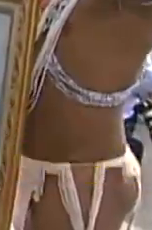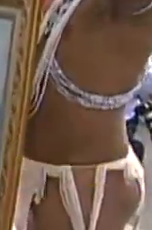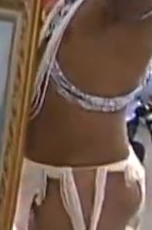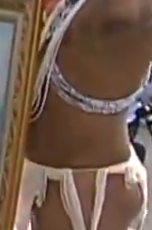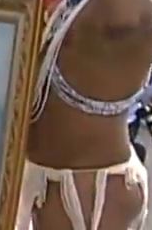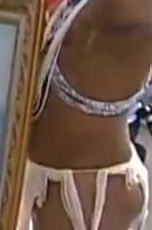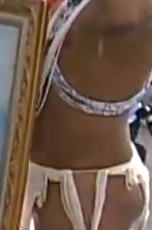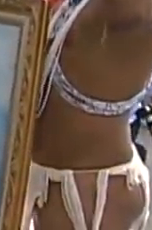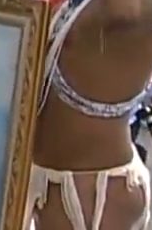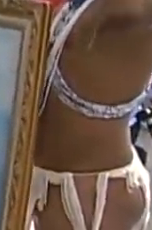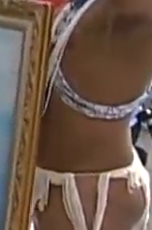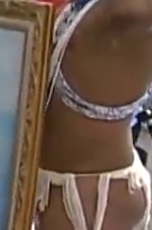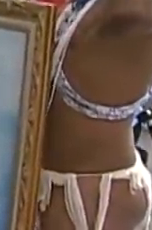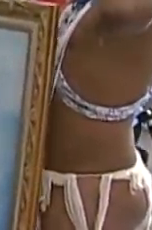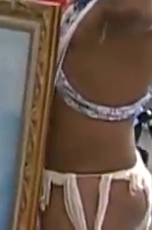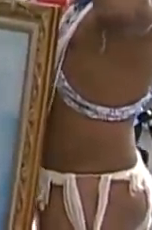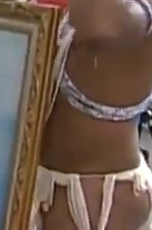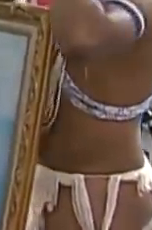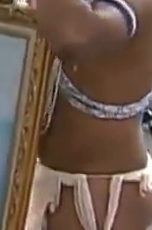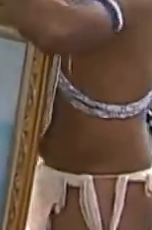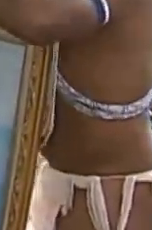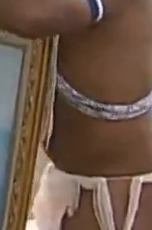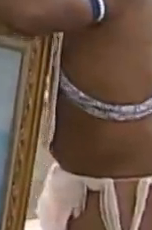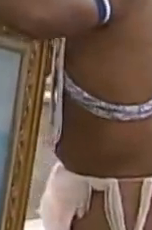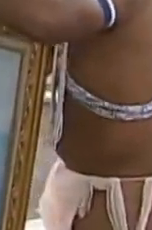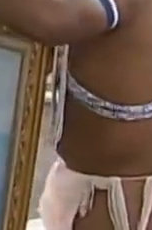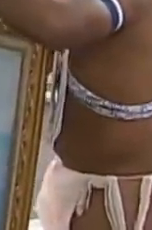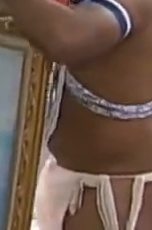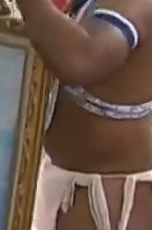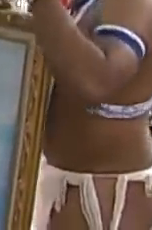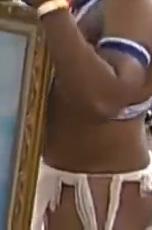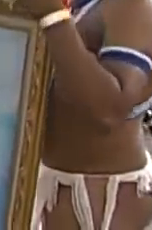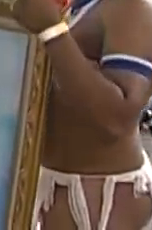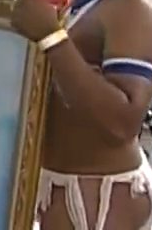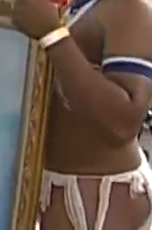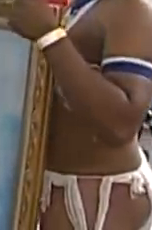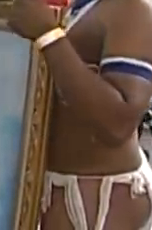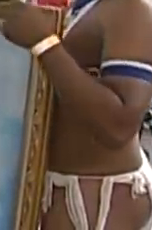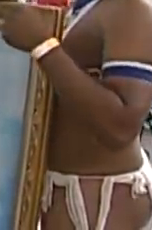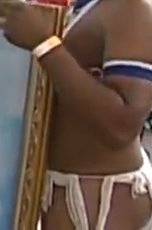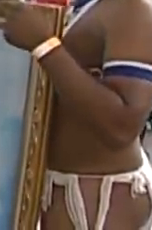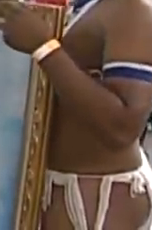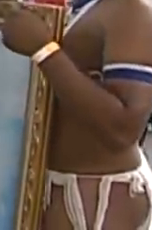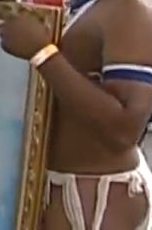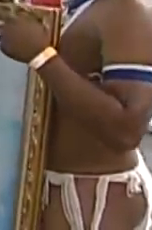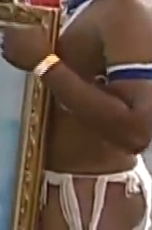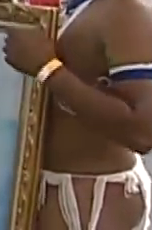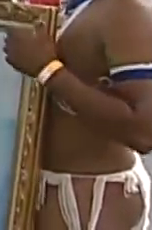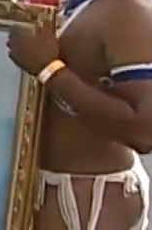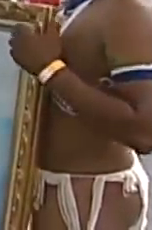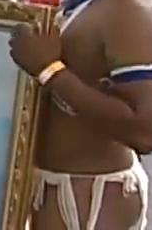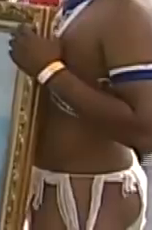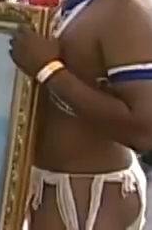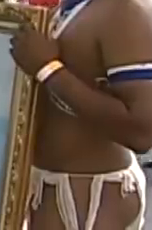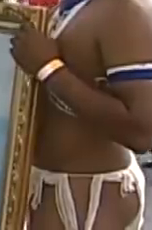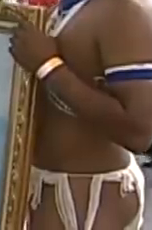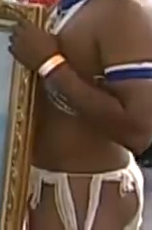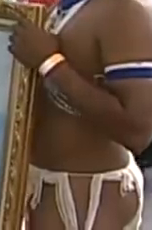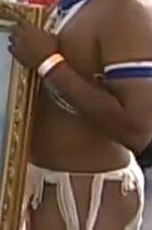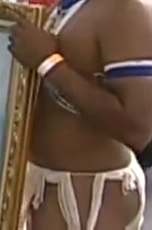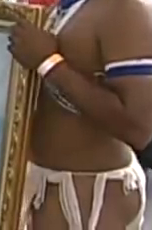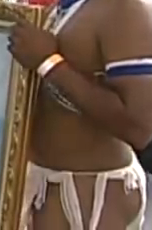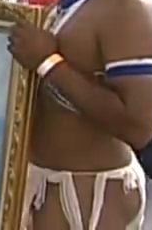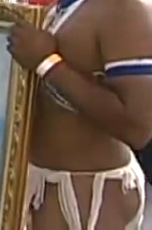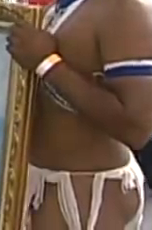a la Revolución Bolivariana y estamos agradecidos con usted por mantener el legado de nuestro comandante. comandante Hugo Chávez, por defendernos, por